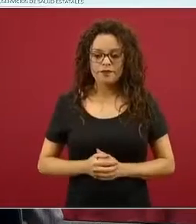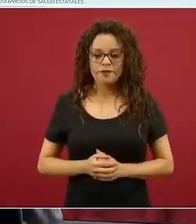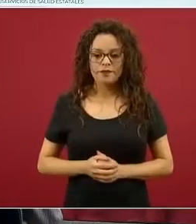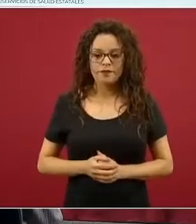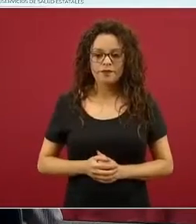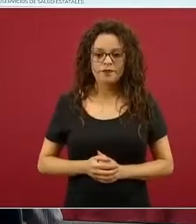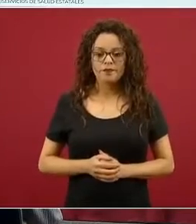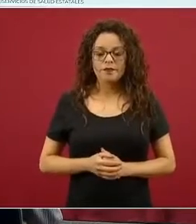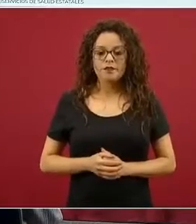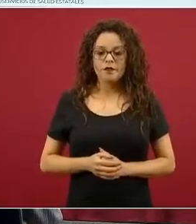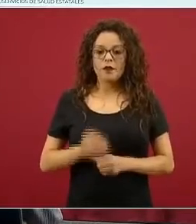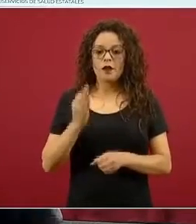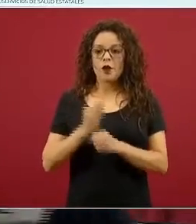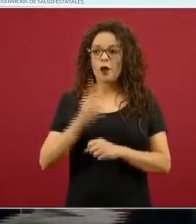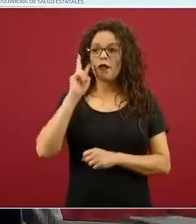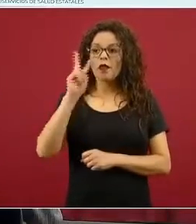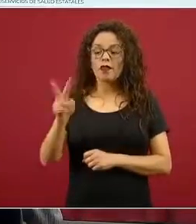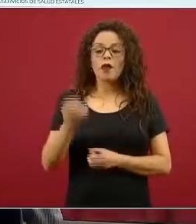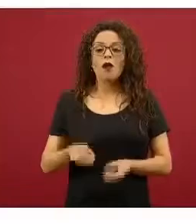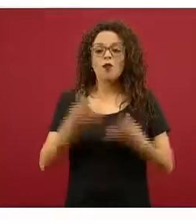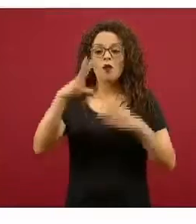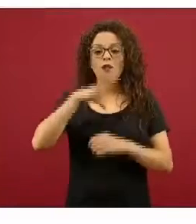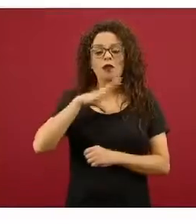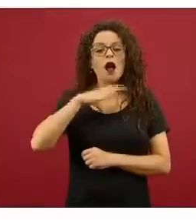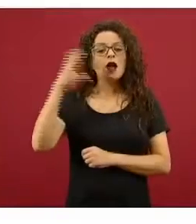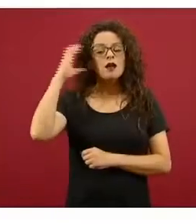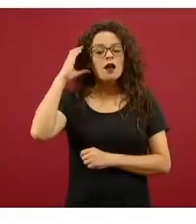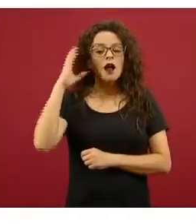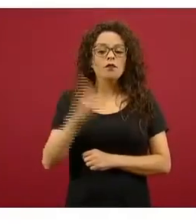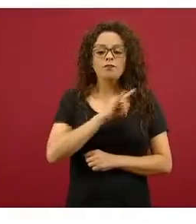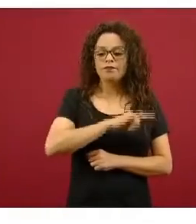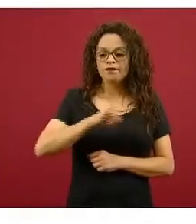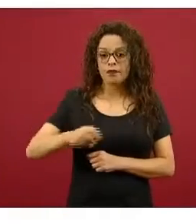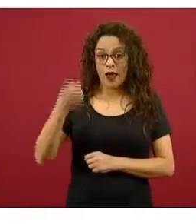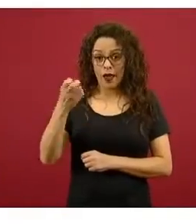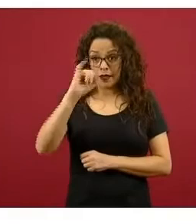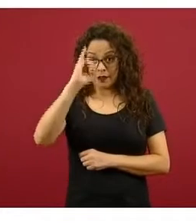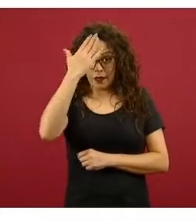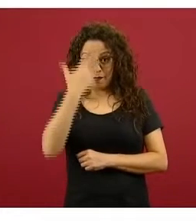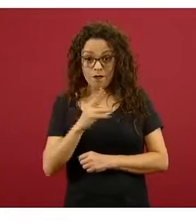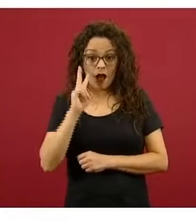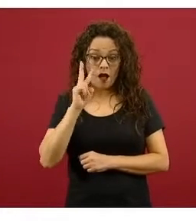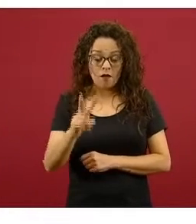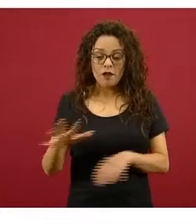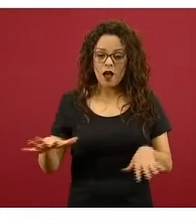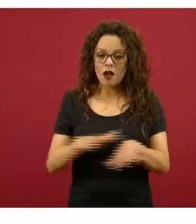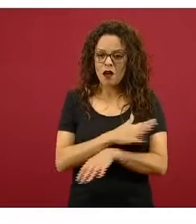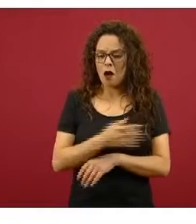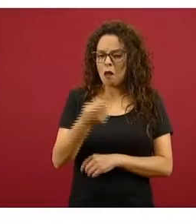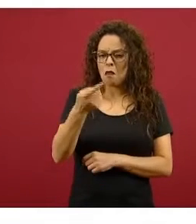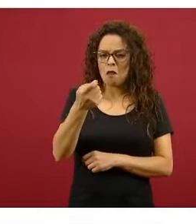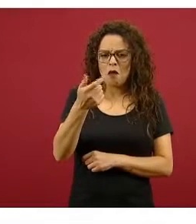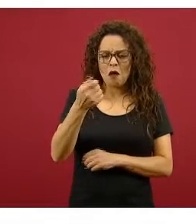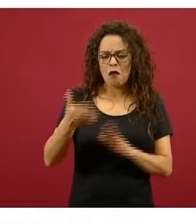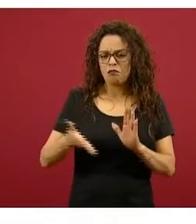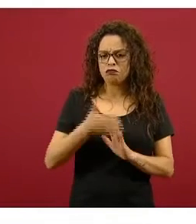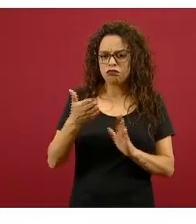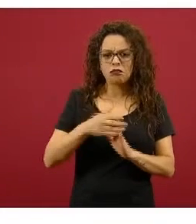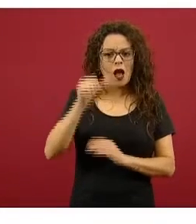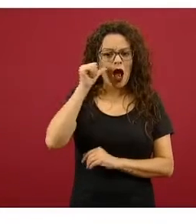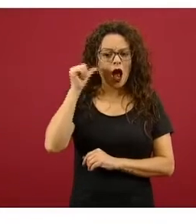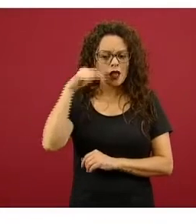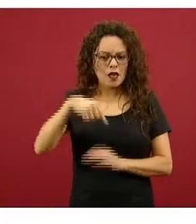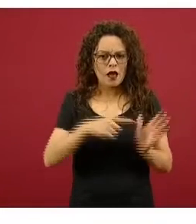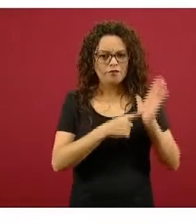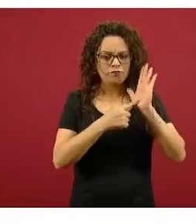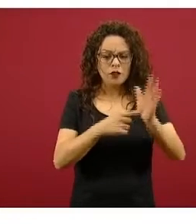También mostramos el número de camas, ayer mostrábamos también, es una imagen que prácticamente ha cambiado muy poco de lo que mostramos ayer, y lo que